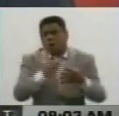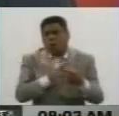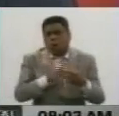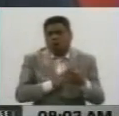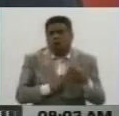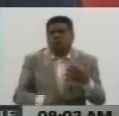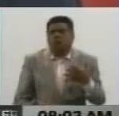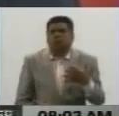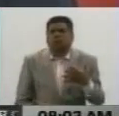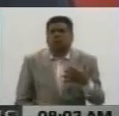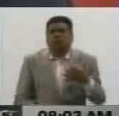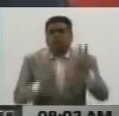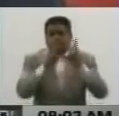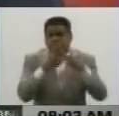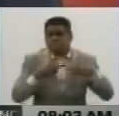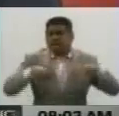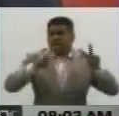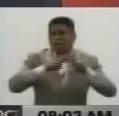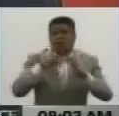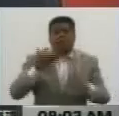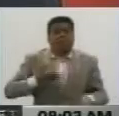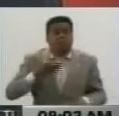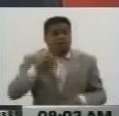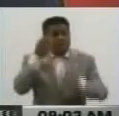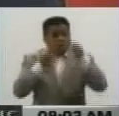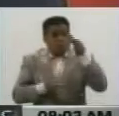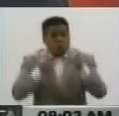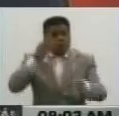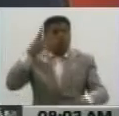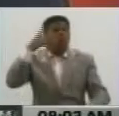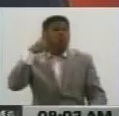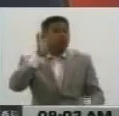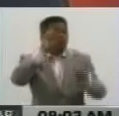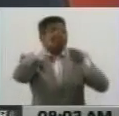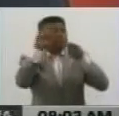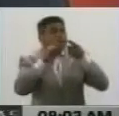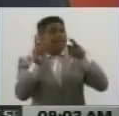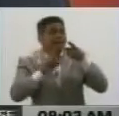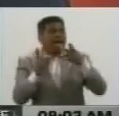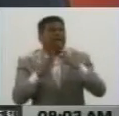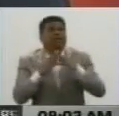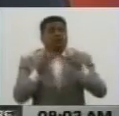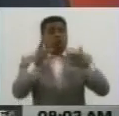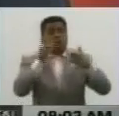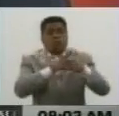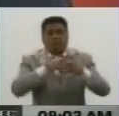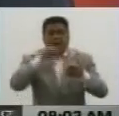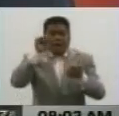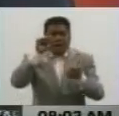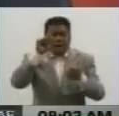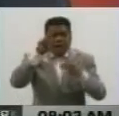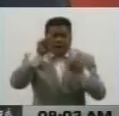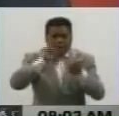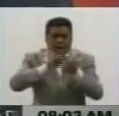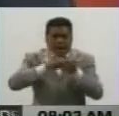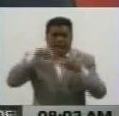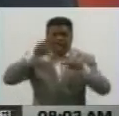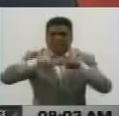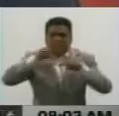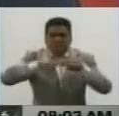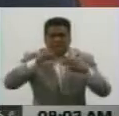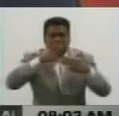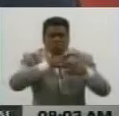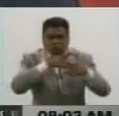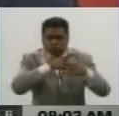también valorando con mucho juicio, mucho detalle, todos los elementos asociados al carbón, para ver, como dijo el comandante Chávez,